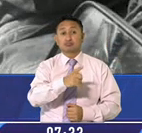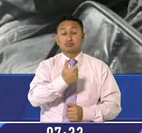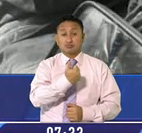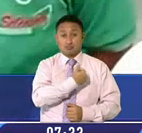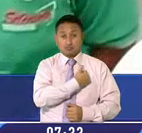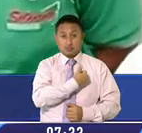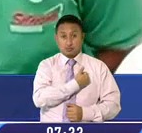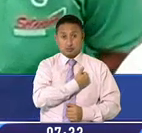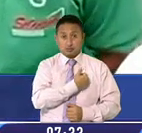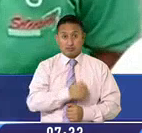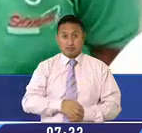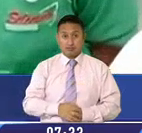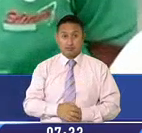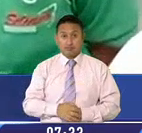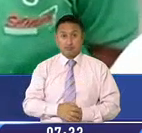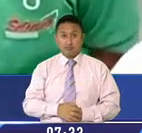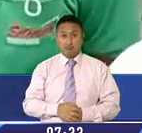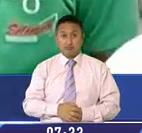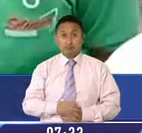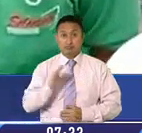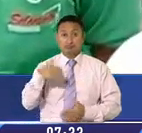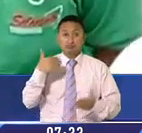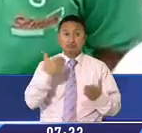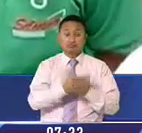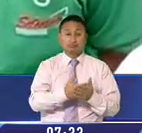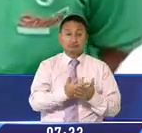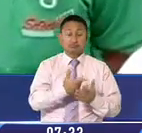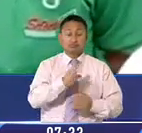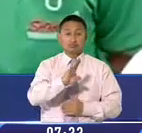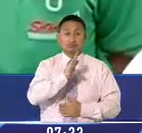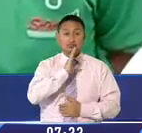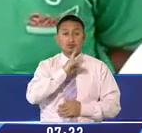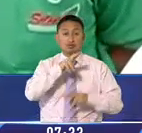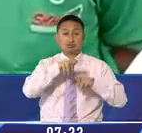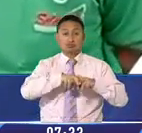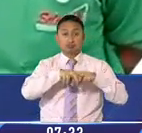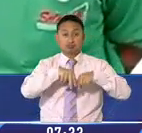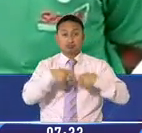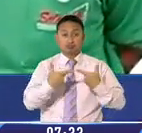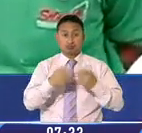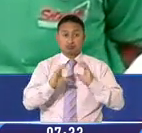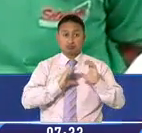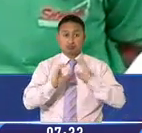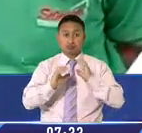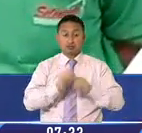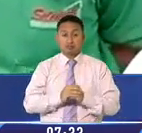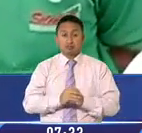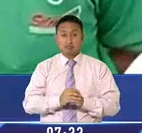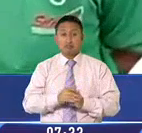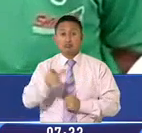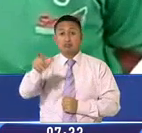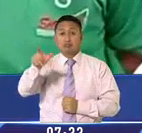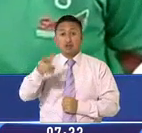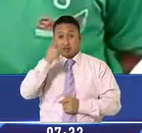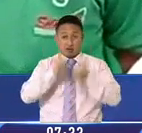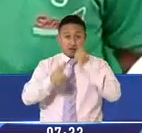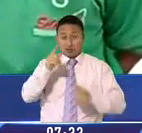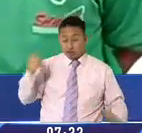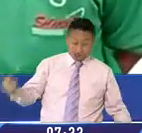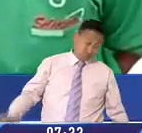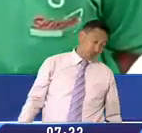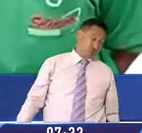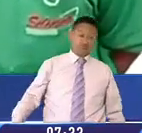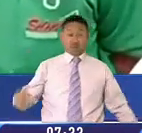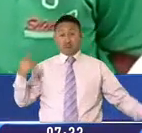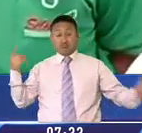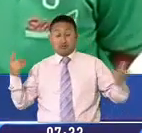propio machete. Llegamos a tomar una agüita, nos sentamos, estábamos ahí conversando cuando se levantó ese borracho como loco, sin darse